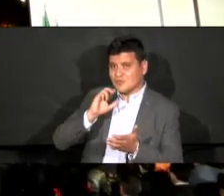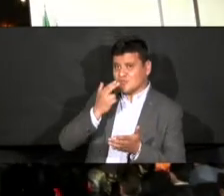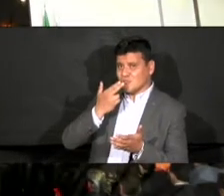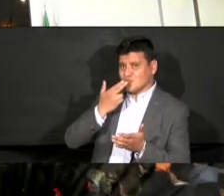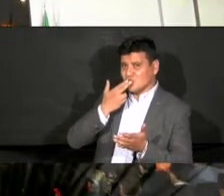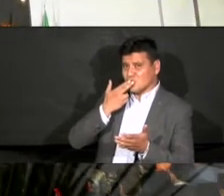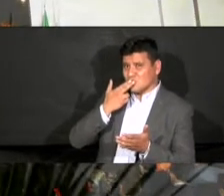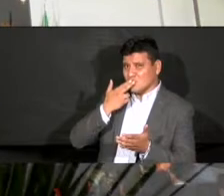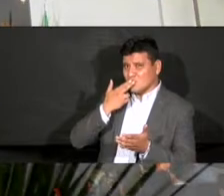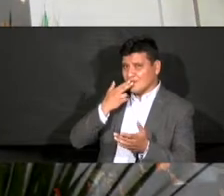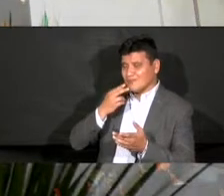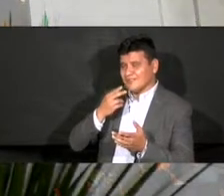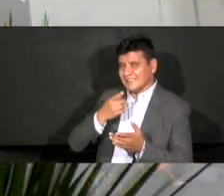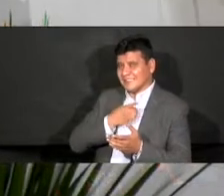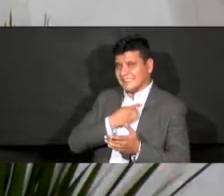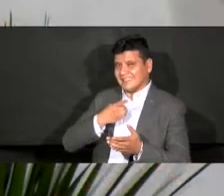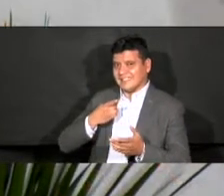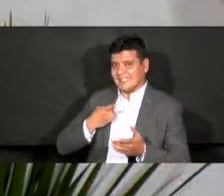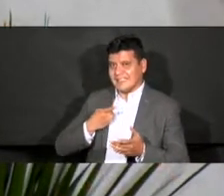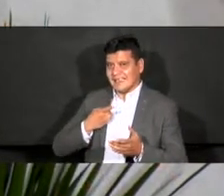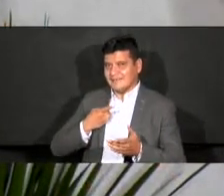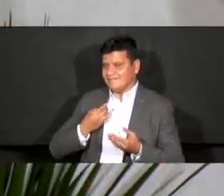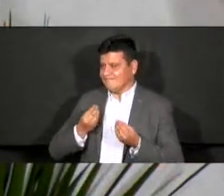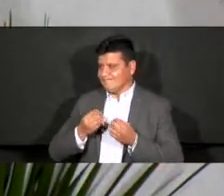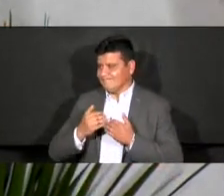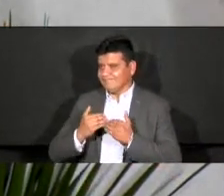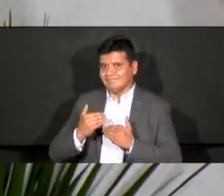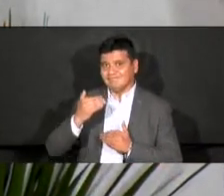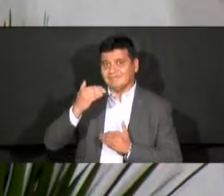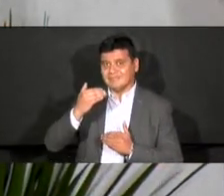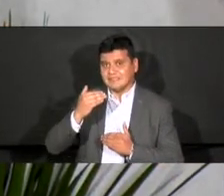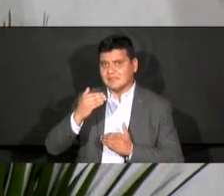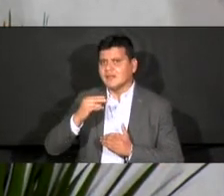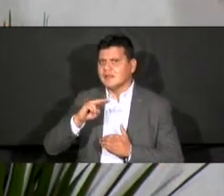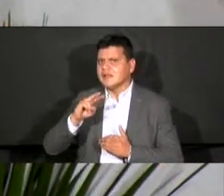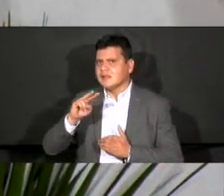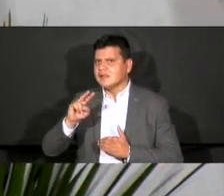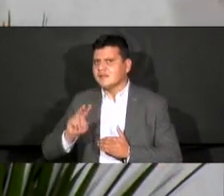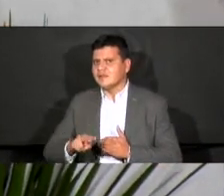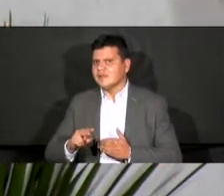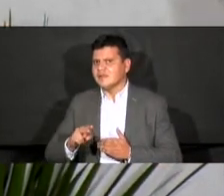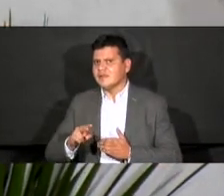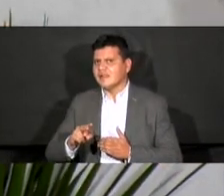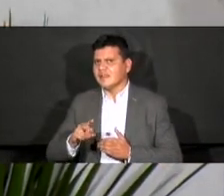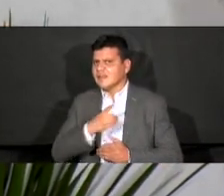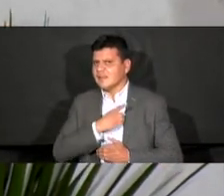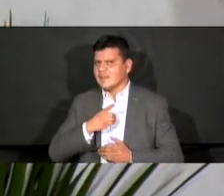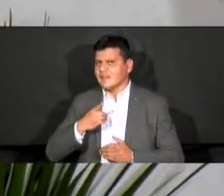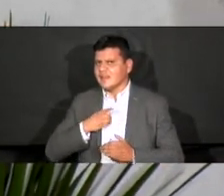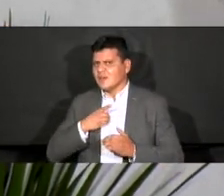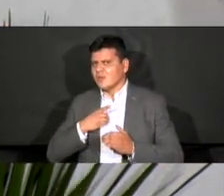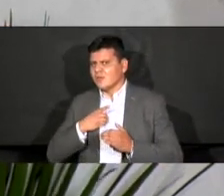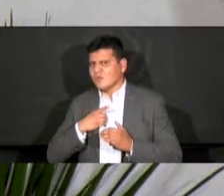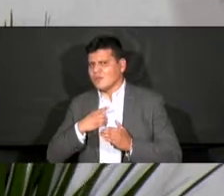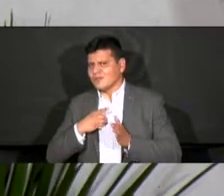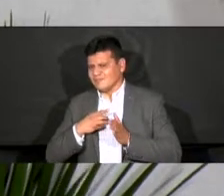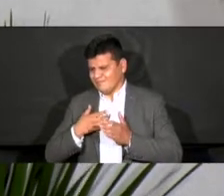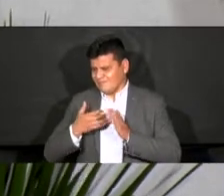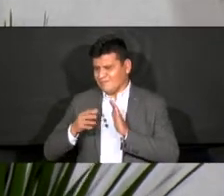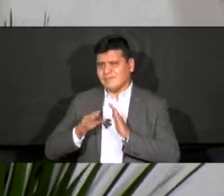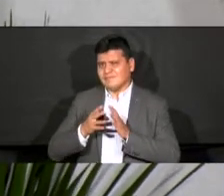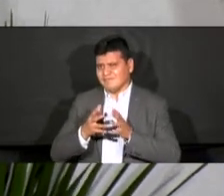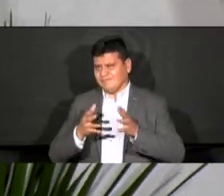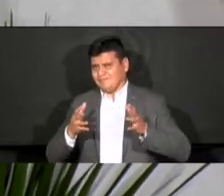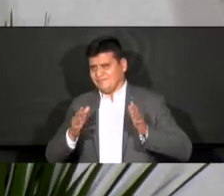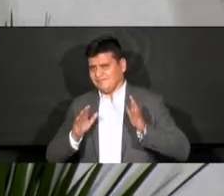largo plazo no creció en los últimos años, el gobierno saliente, por ejemplo, en una